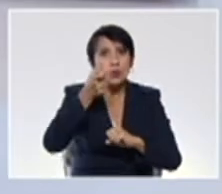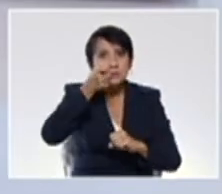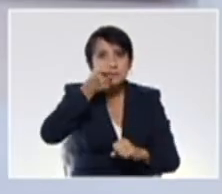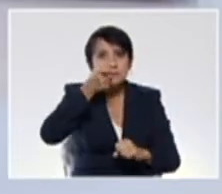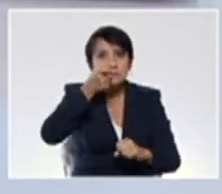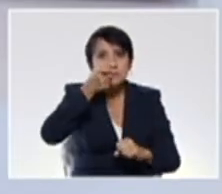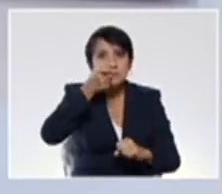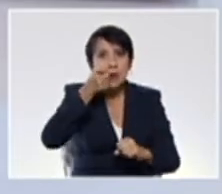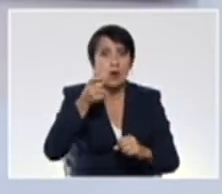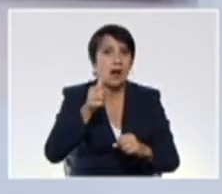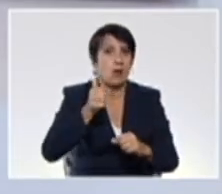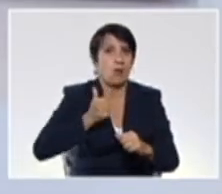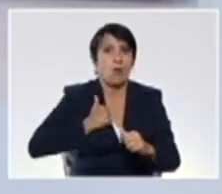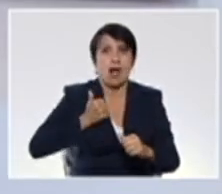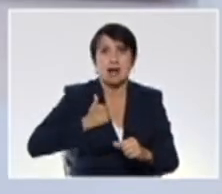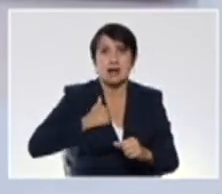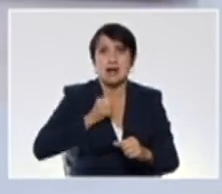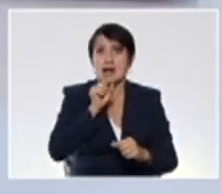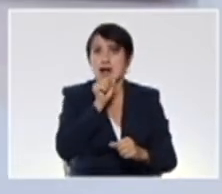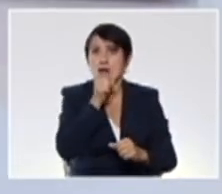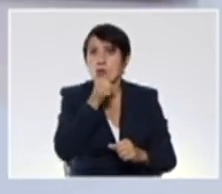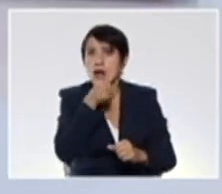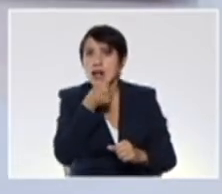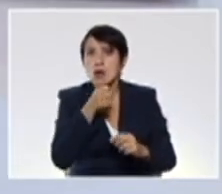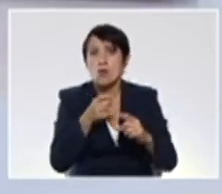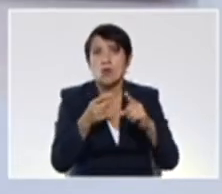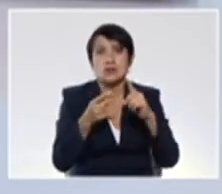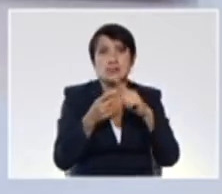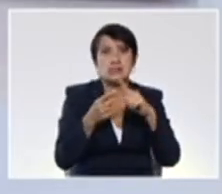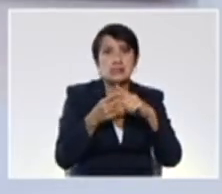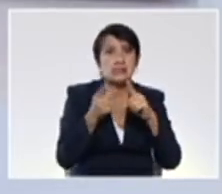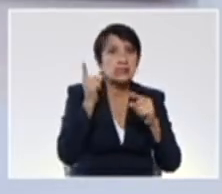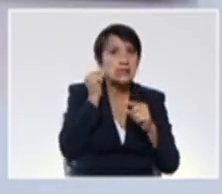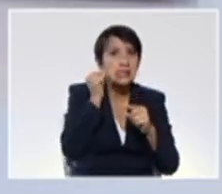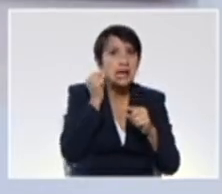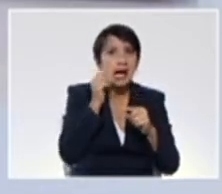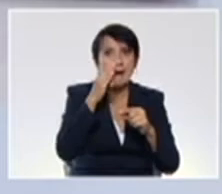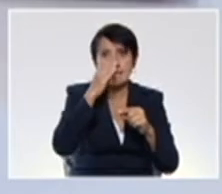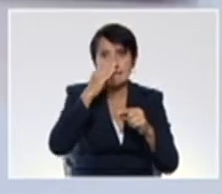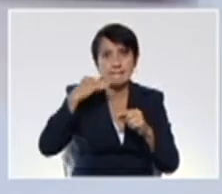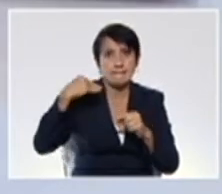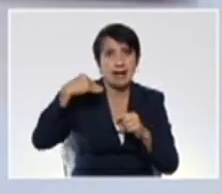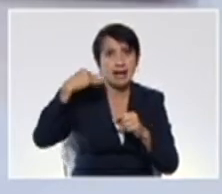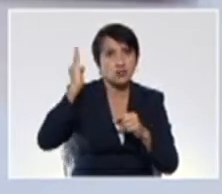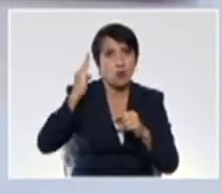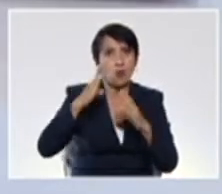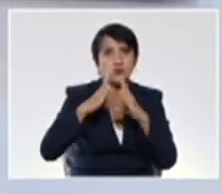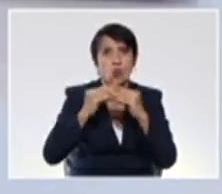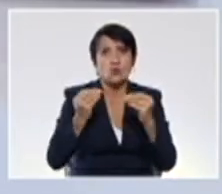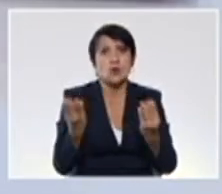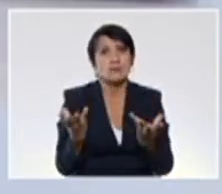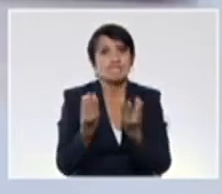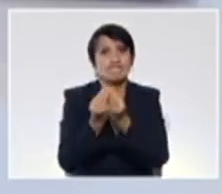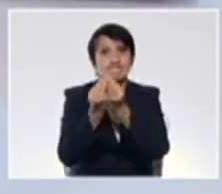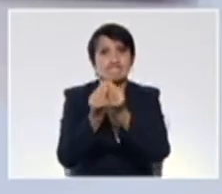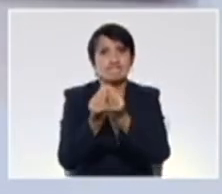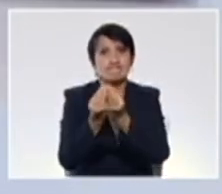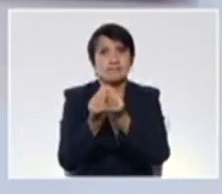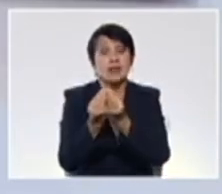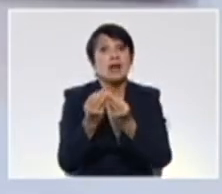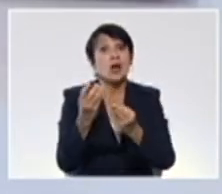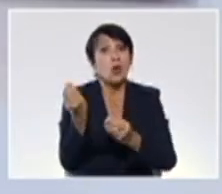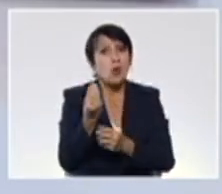tío, una tía, un abuelo, una mamá, un papá, cualquier persona mayor, tiene que estar con ustedes acompañándolos. Y lo otro, como